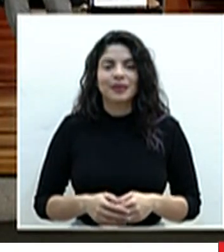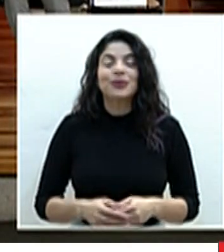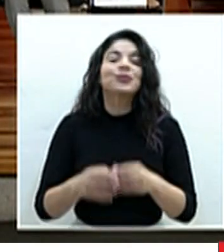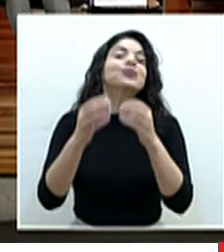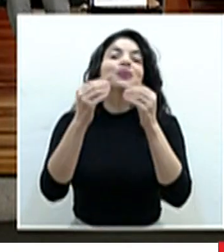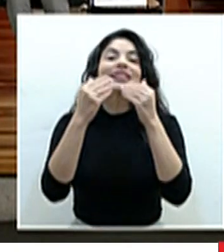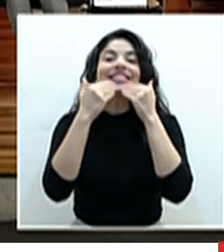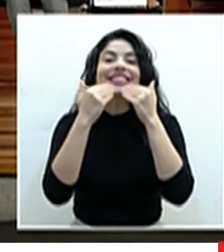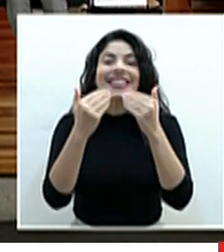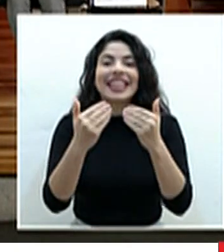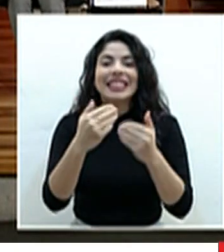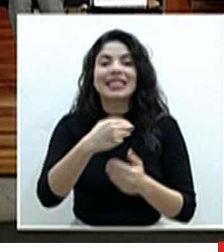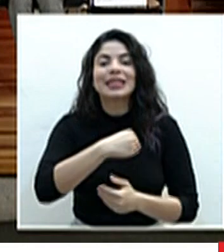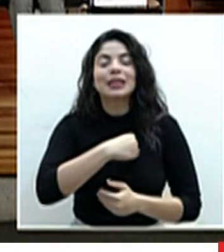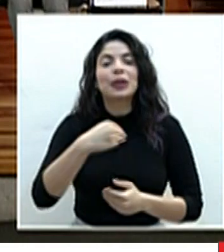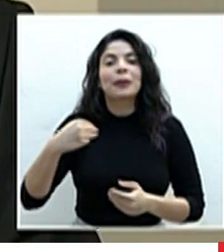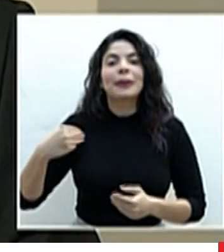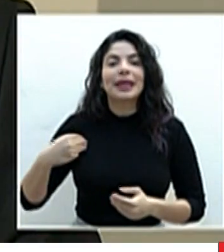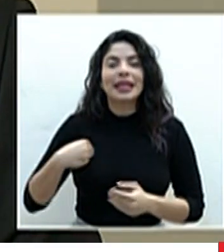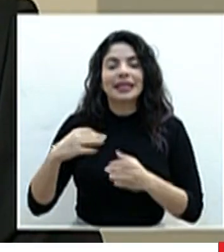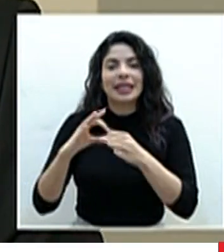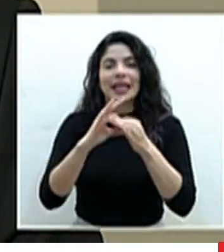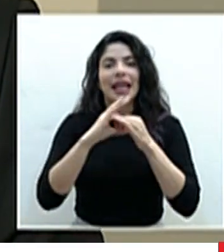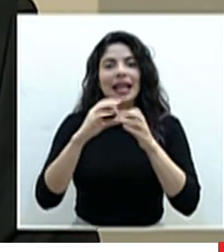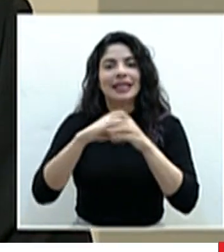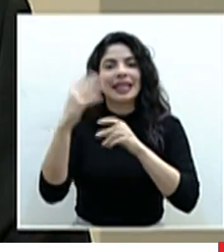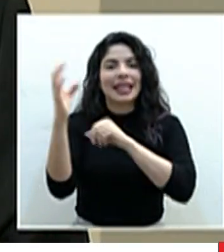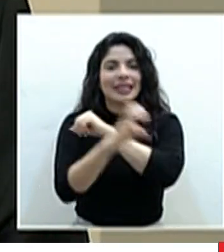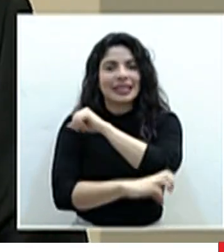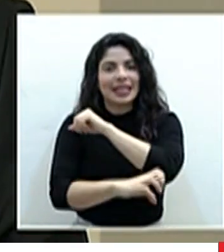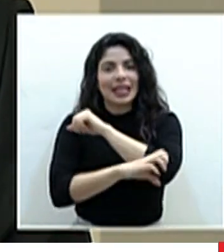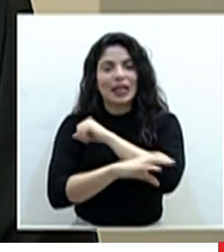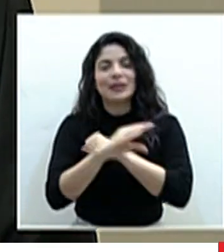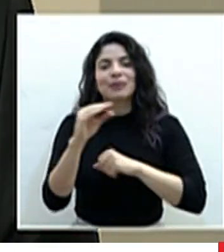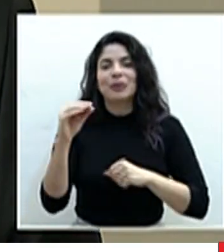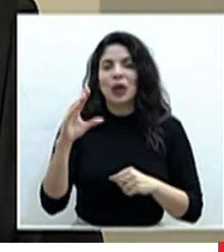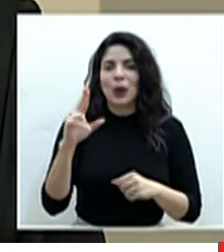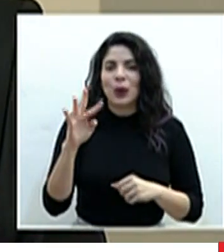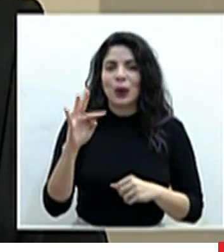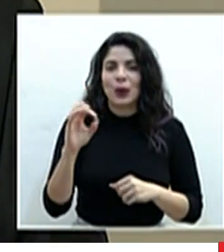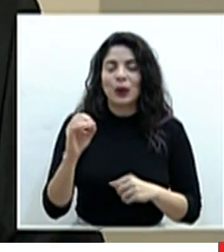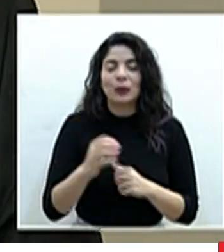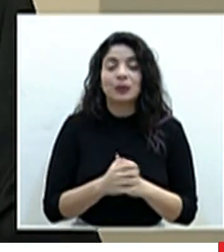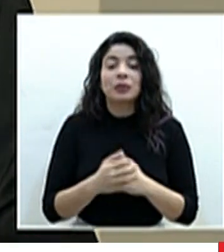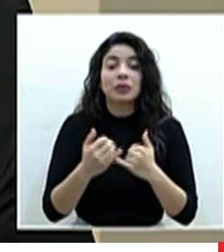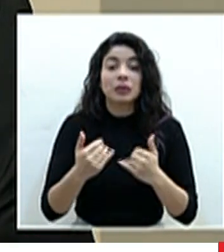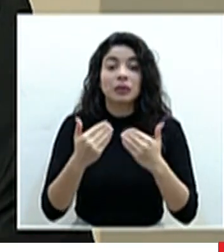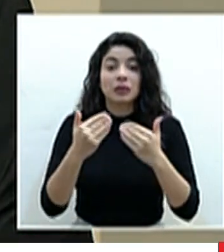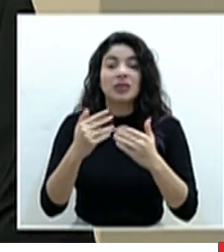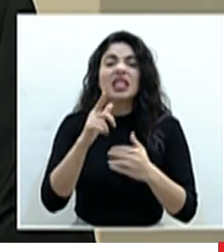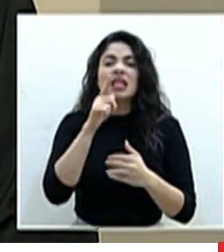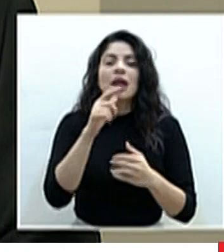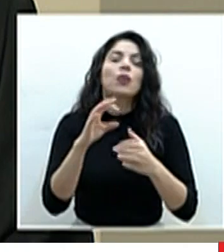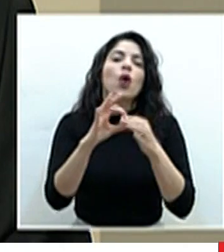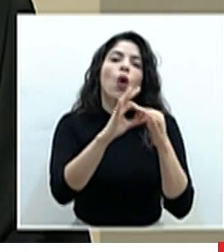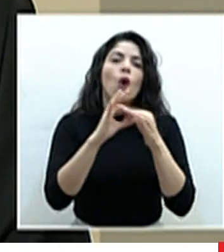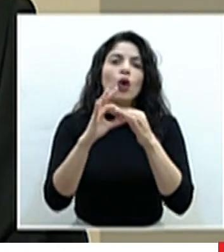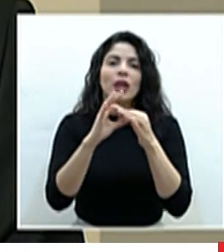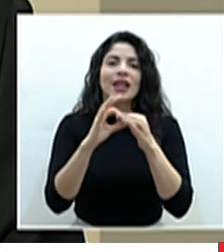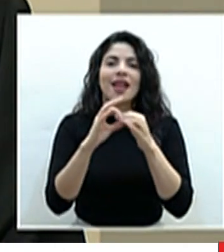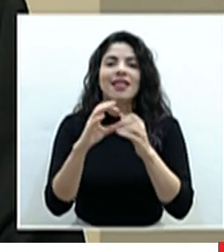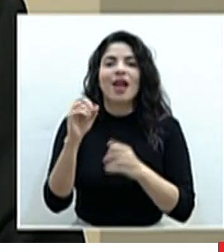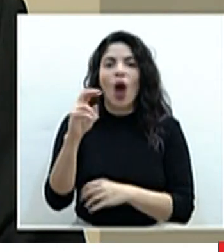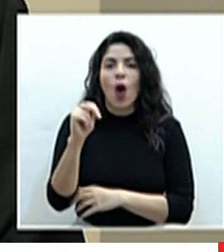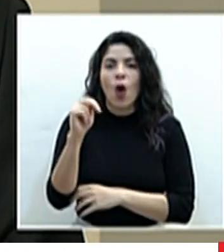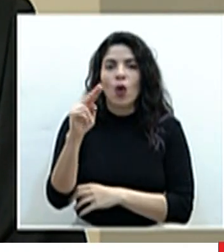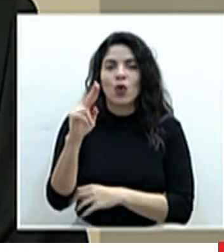Muchas gracias al ministro de Relaciones Exteriores y Culto. A continuación, escucharemos a la coordinadora residente de la